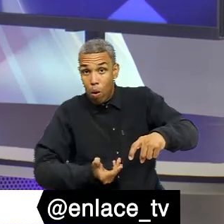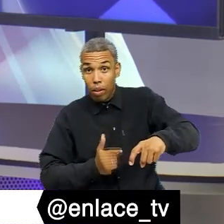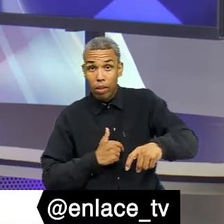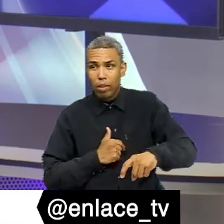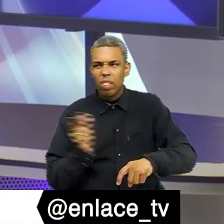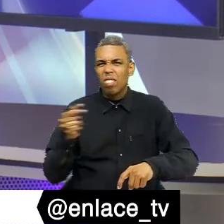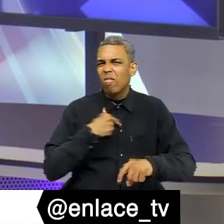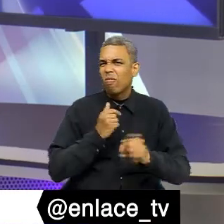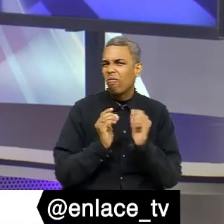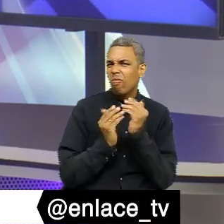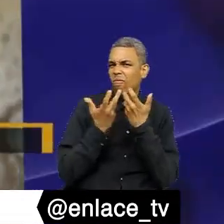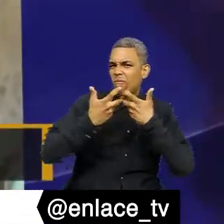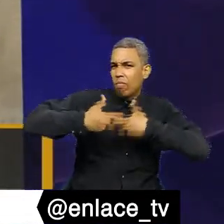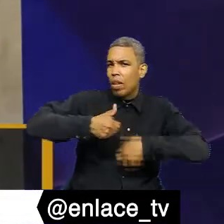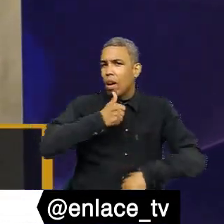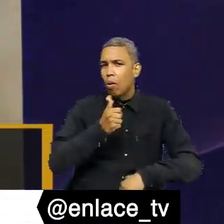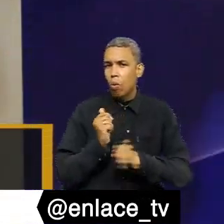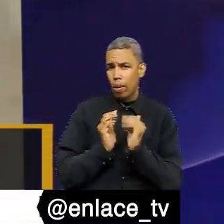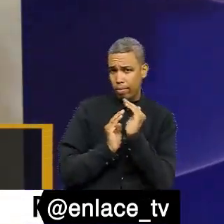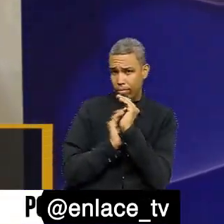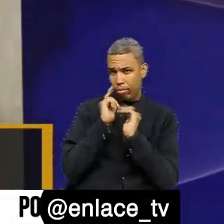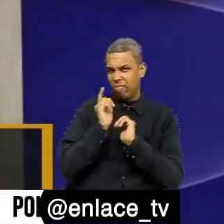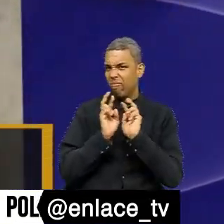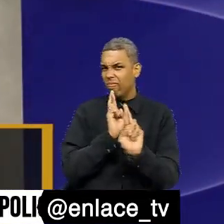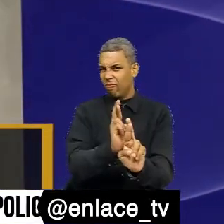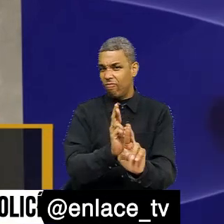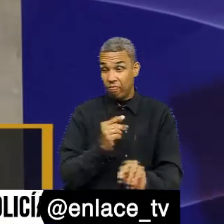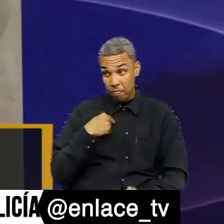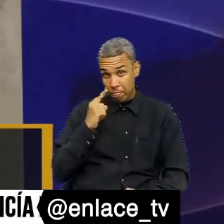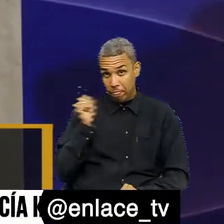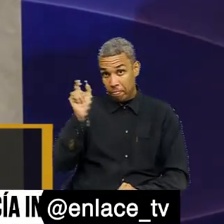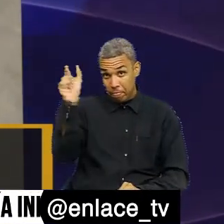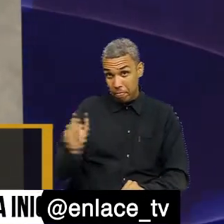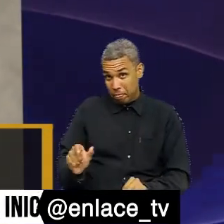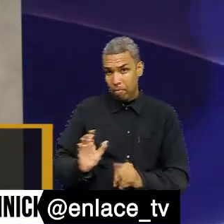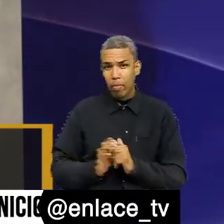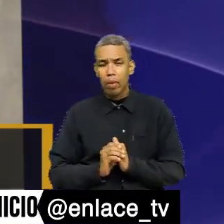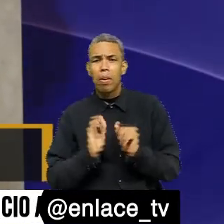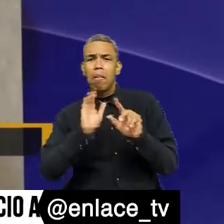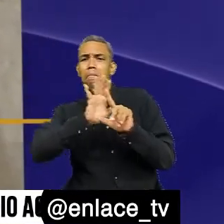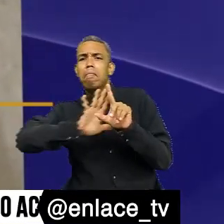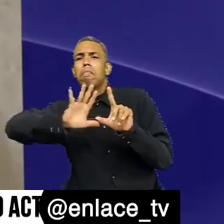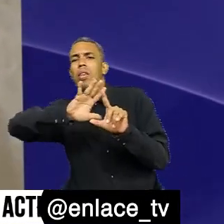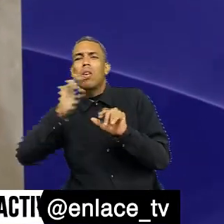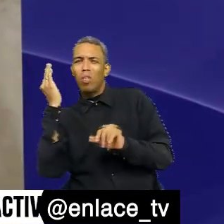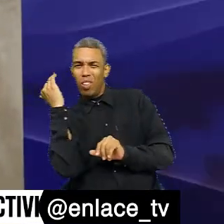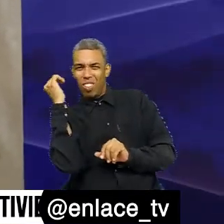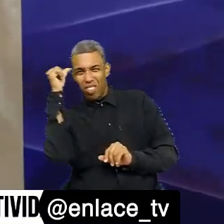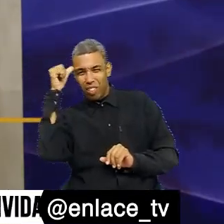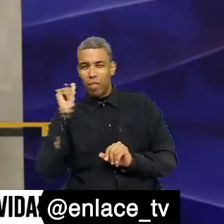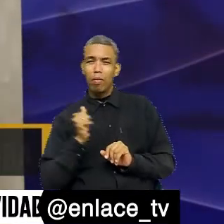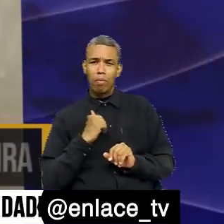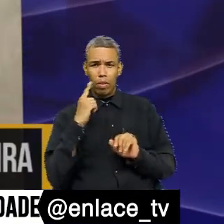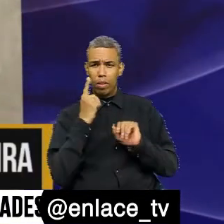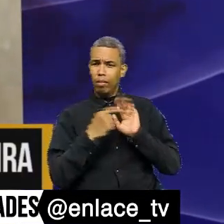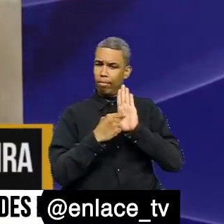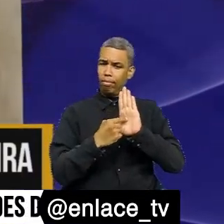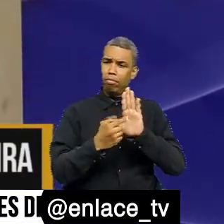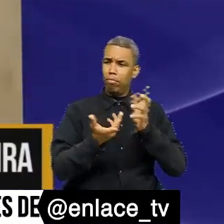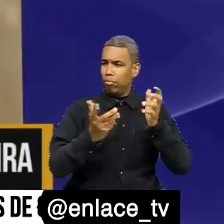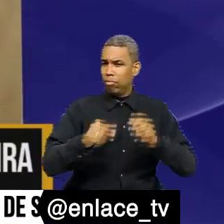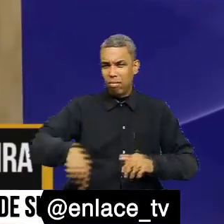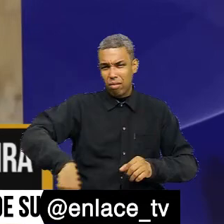riesgo. Por medio de un video, un habitante del barrio Brisas de Altamira da a conocer que en su sector diariamente es ausente el servicio